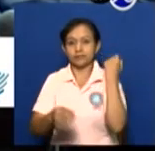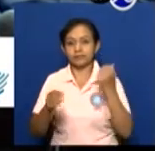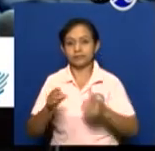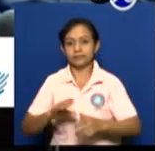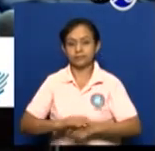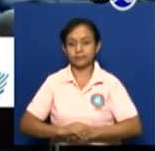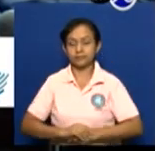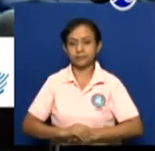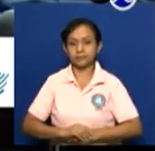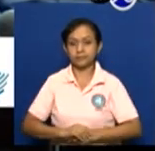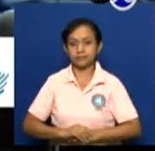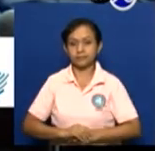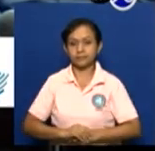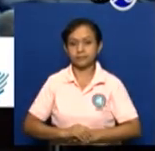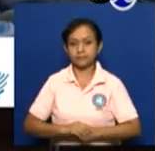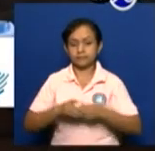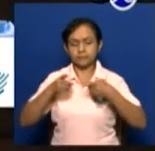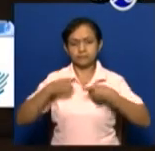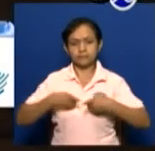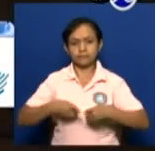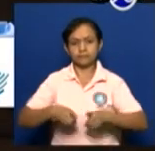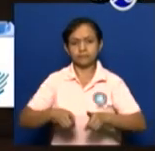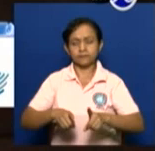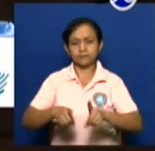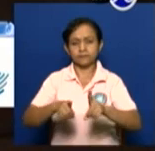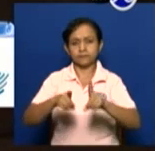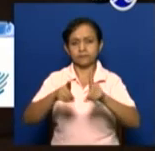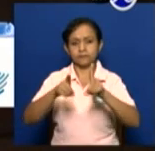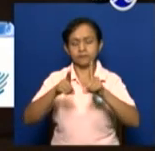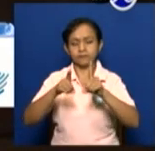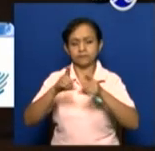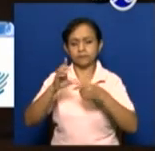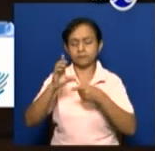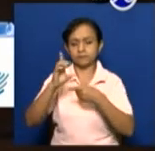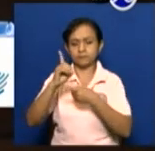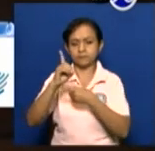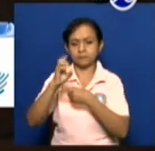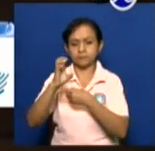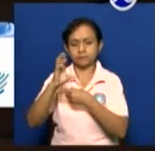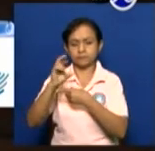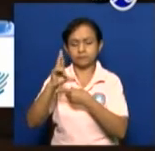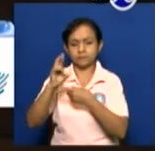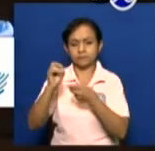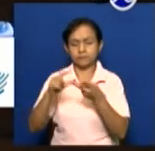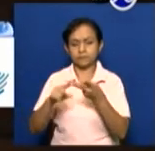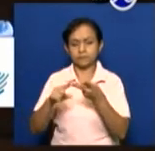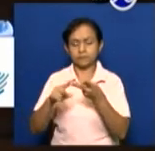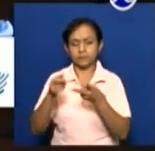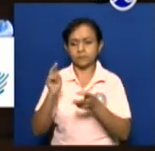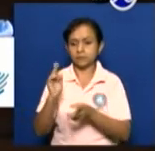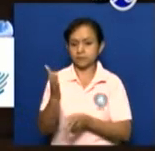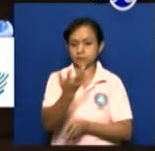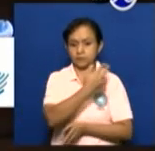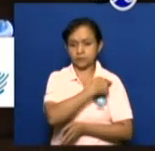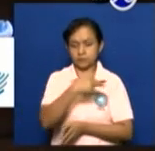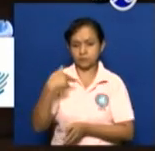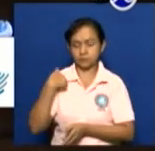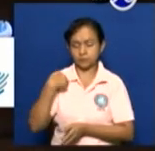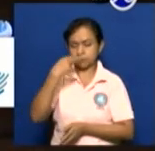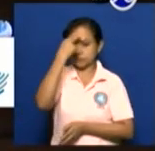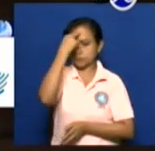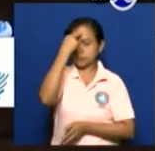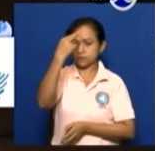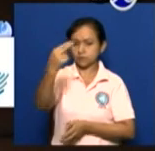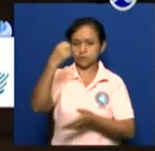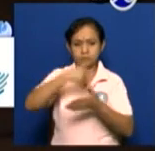comillas. La dignidad y el decoro, abro comillas. Nosotros luchamos por honor